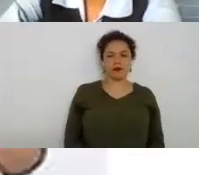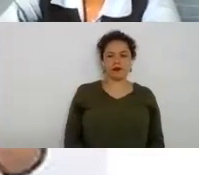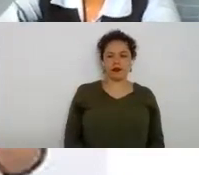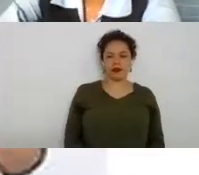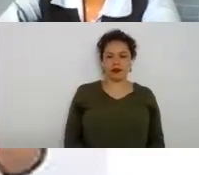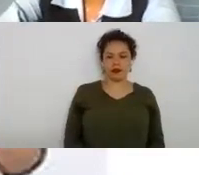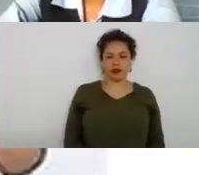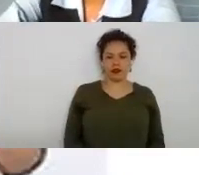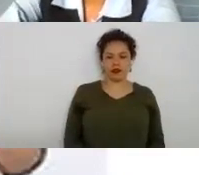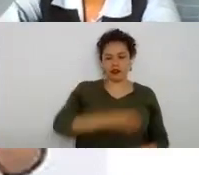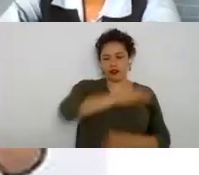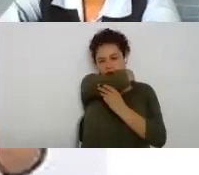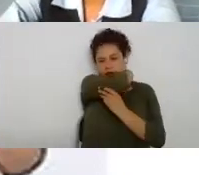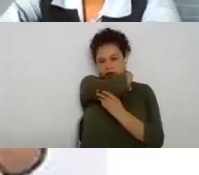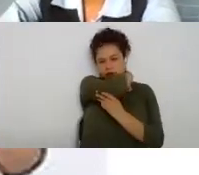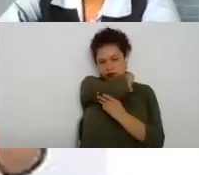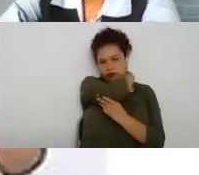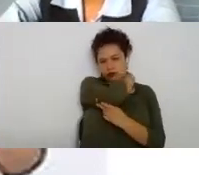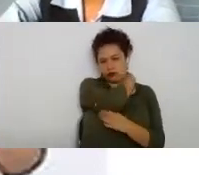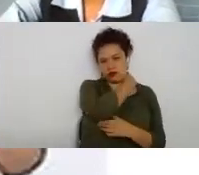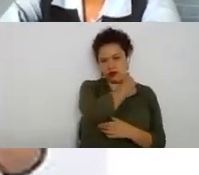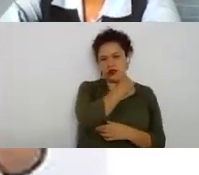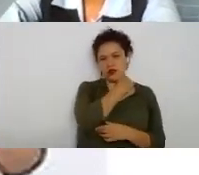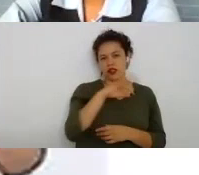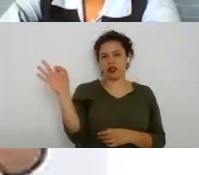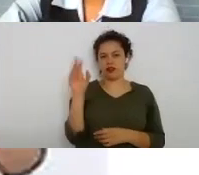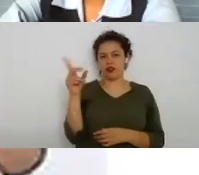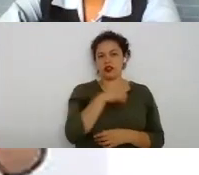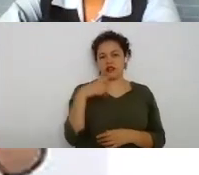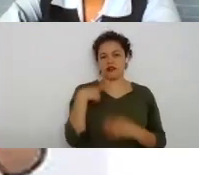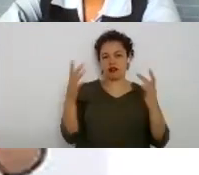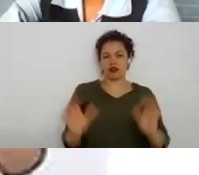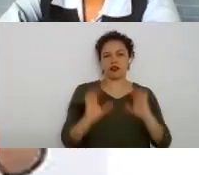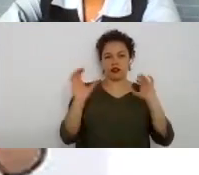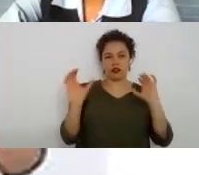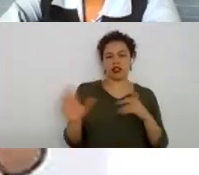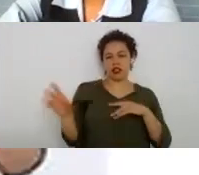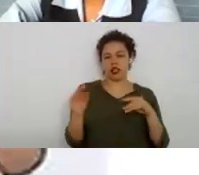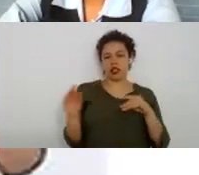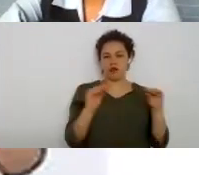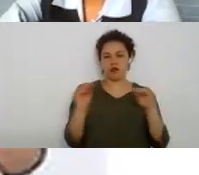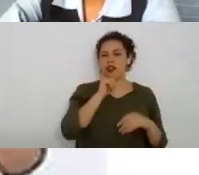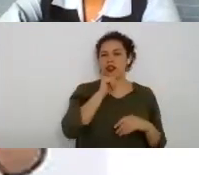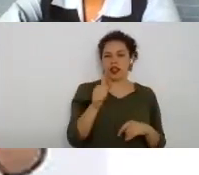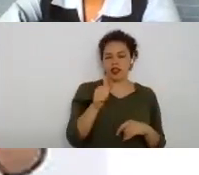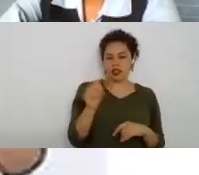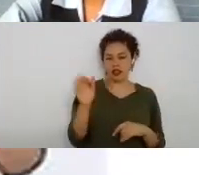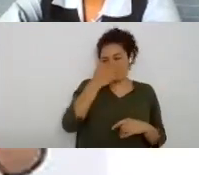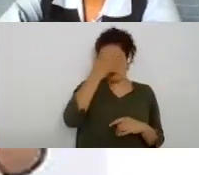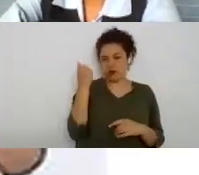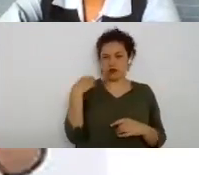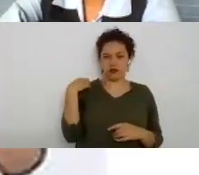¿Será porque es la que hay que cuidar que no se mueva tanto? No sé.